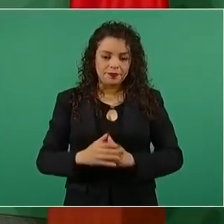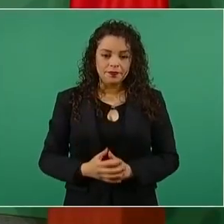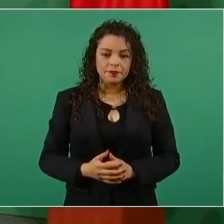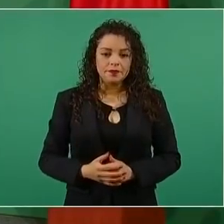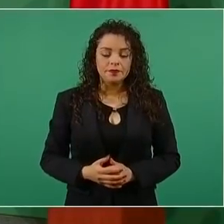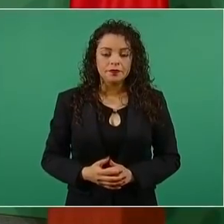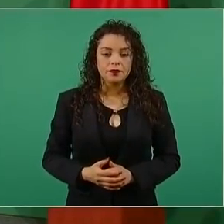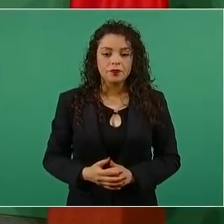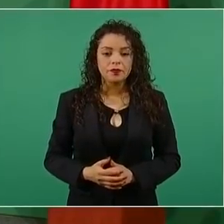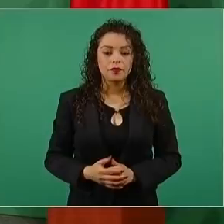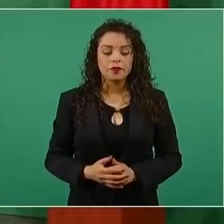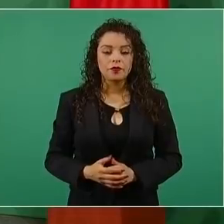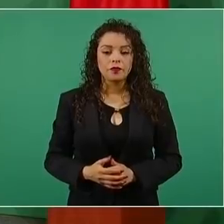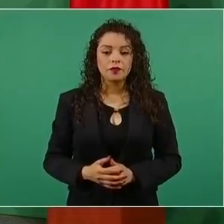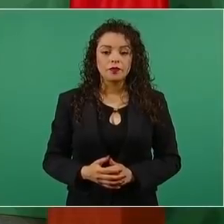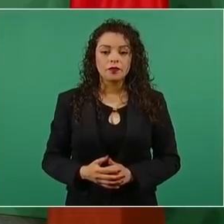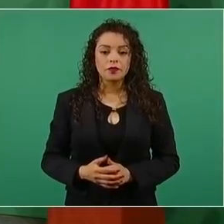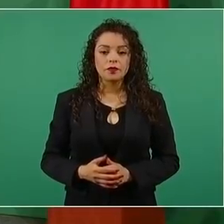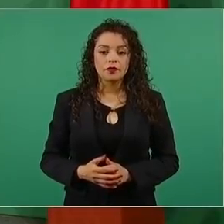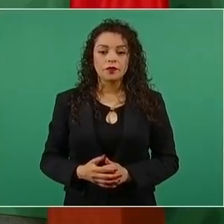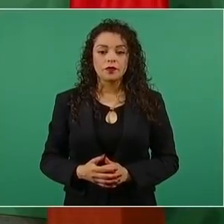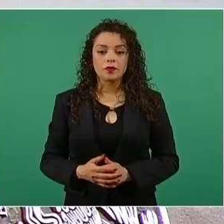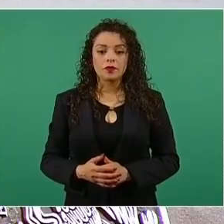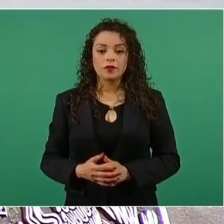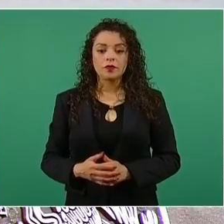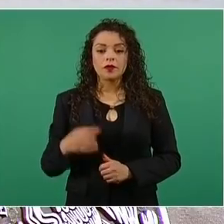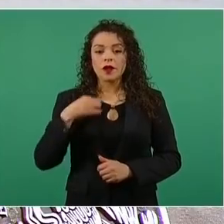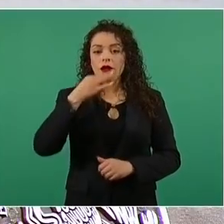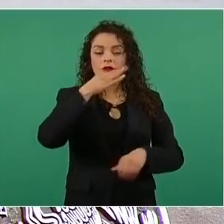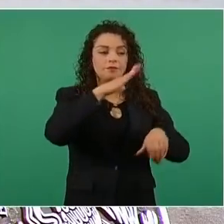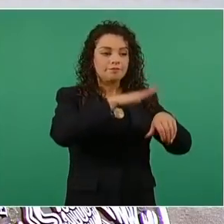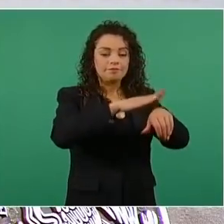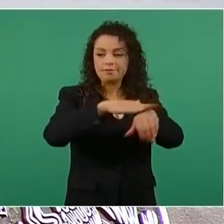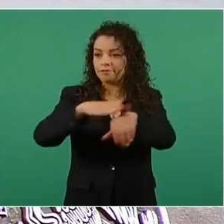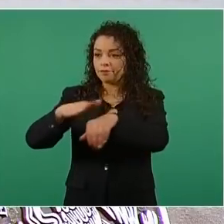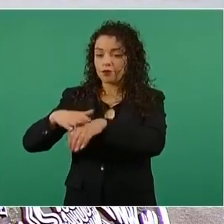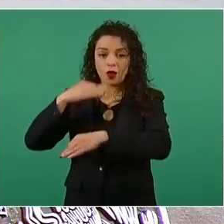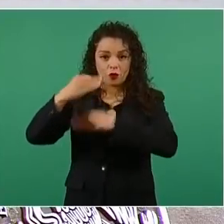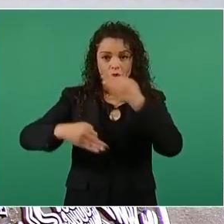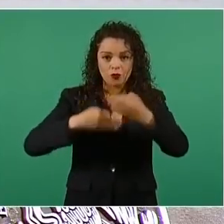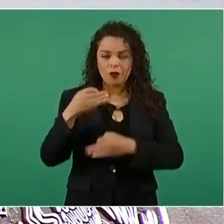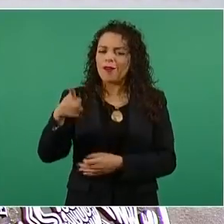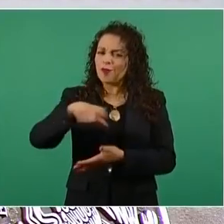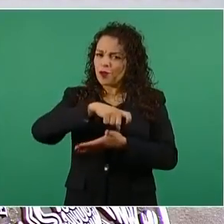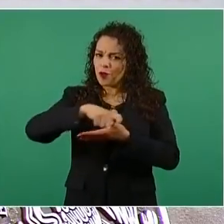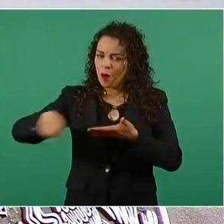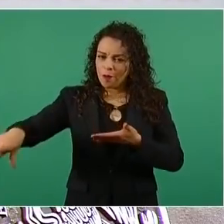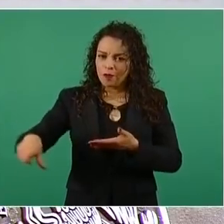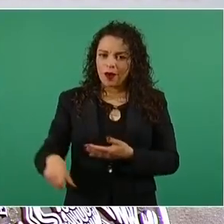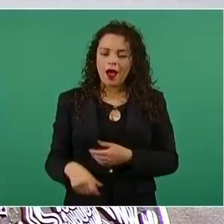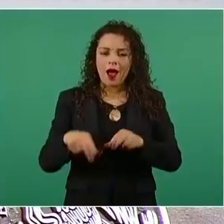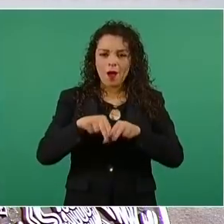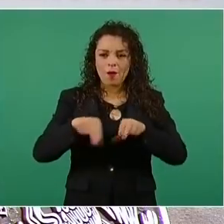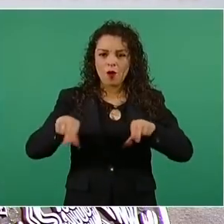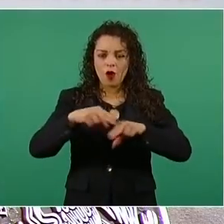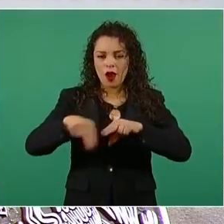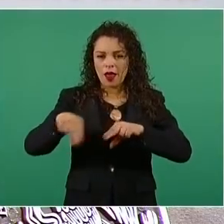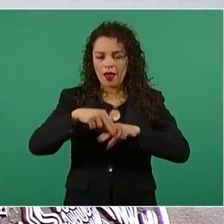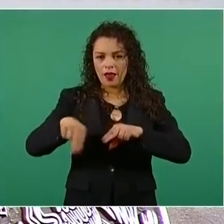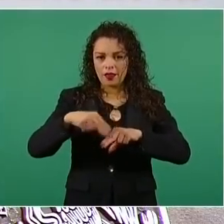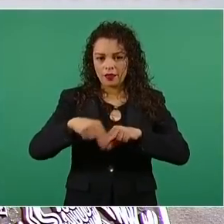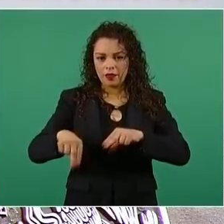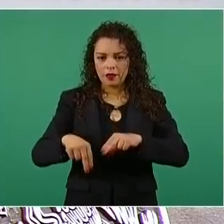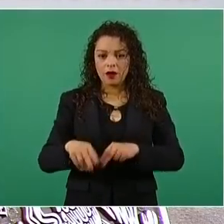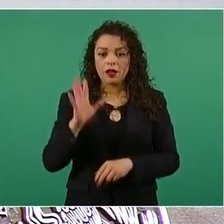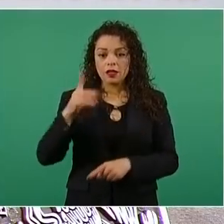bueno, pues llamamos a todos a comprar los cachitos. Estarán ya a partir del viernes en la